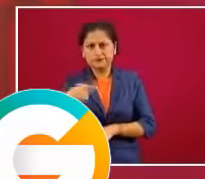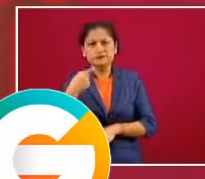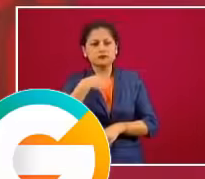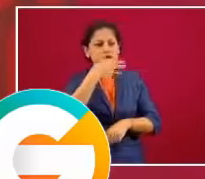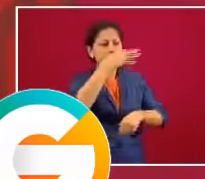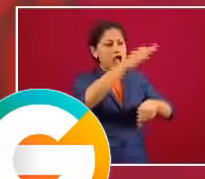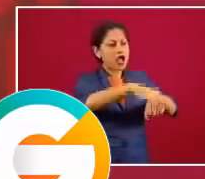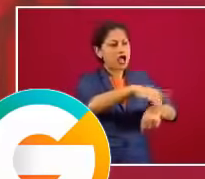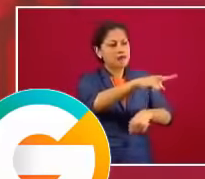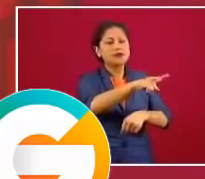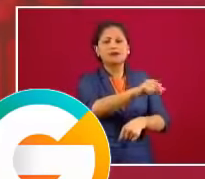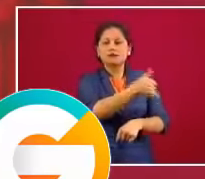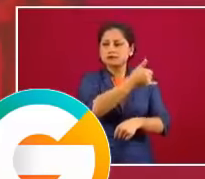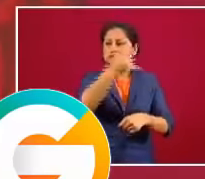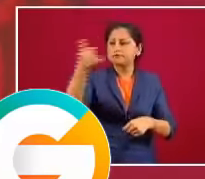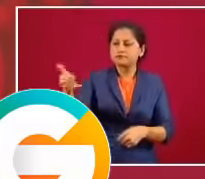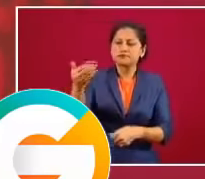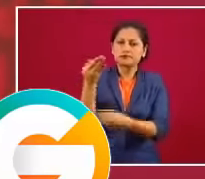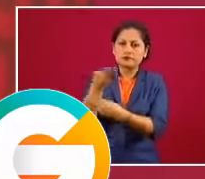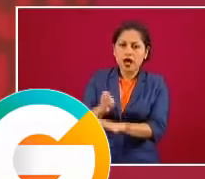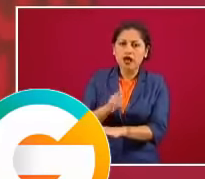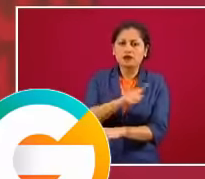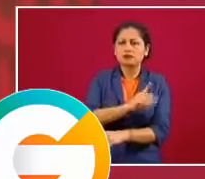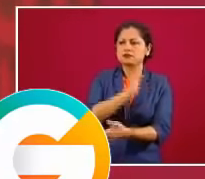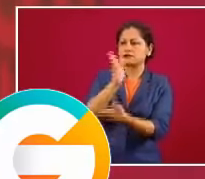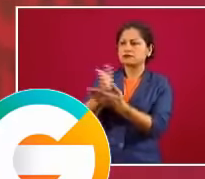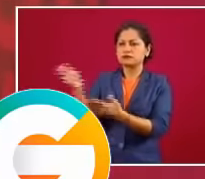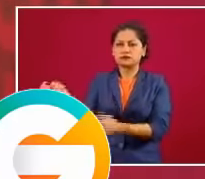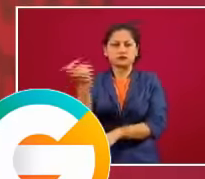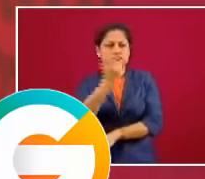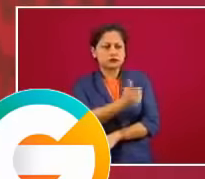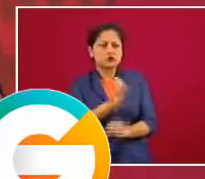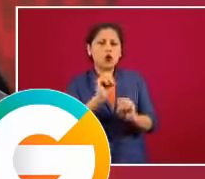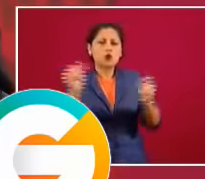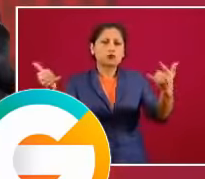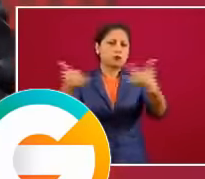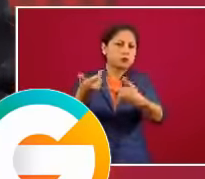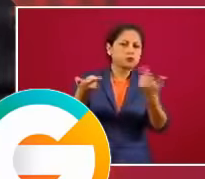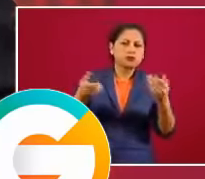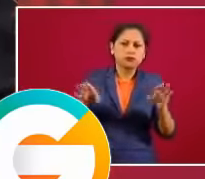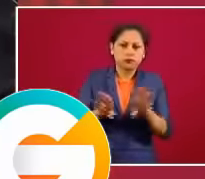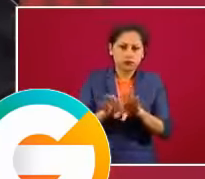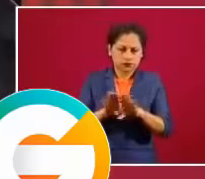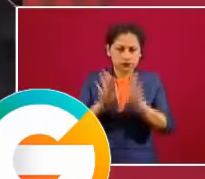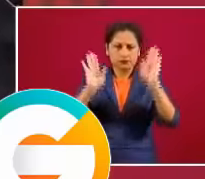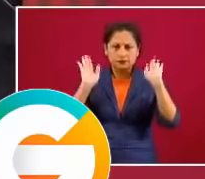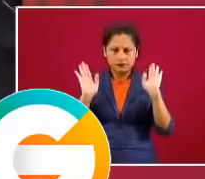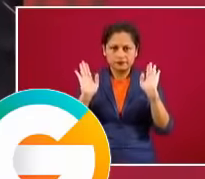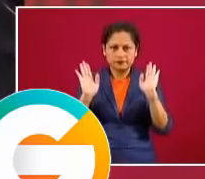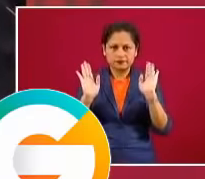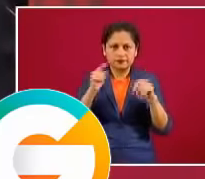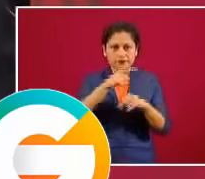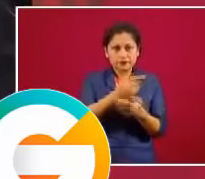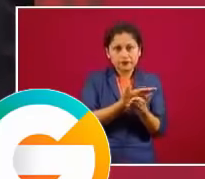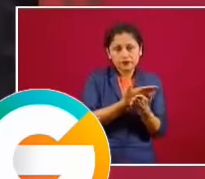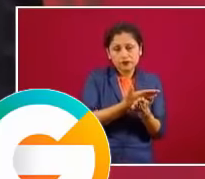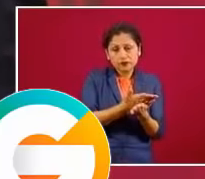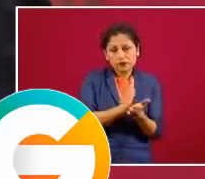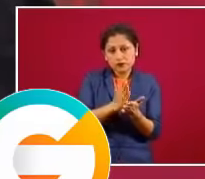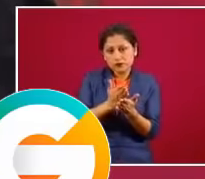padrones y a recibir su dinero, y hasta el cuarto mes